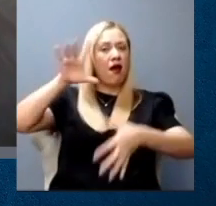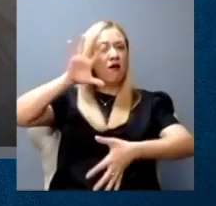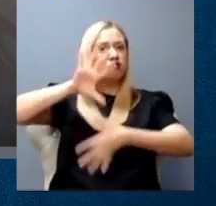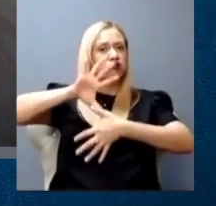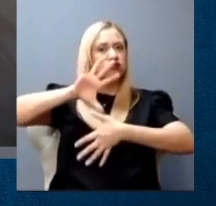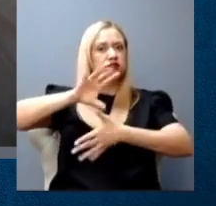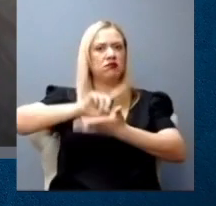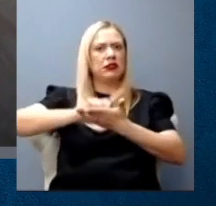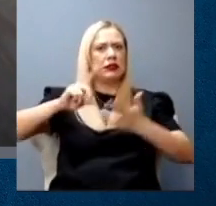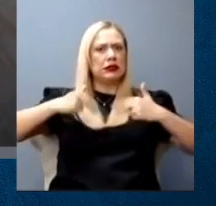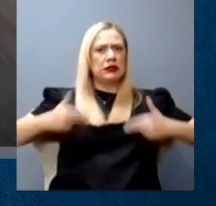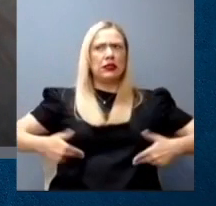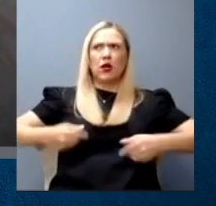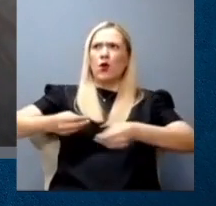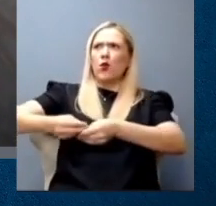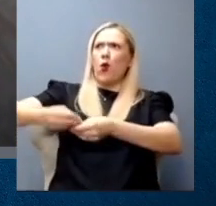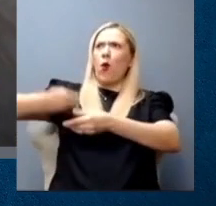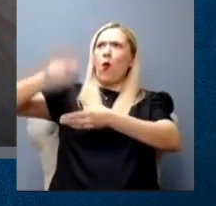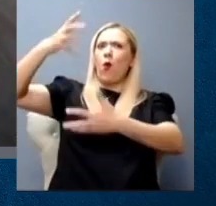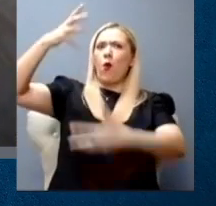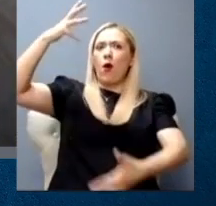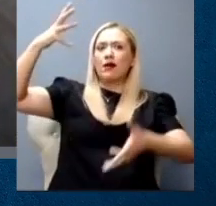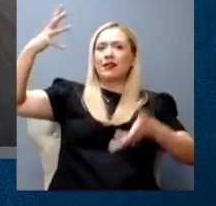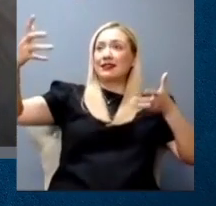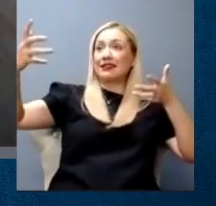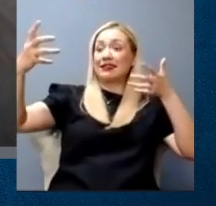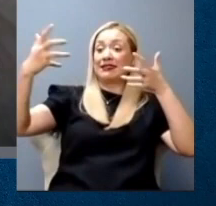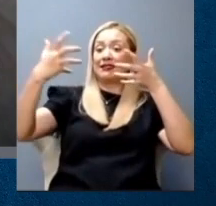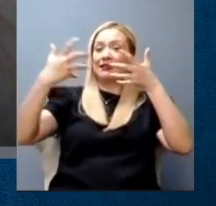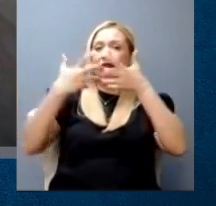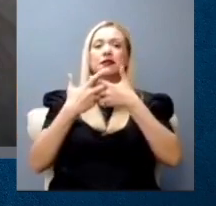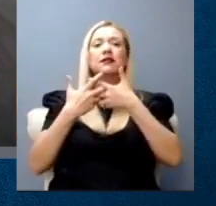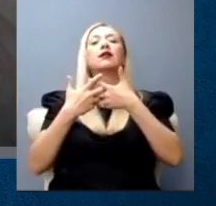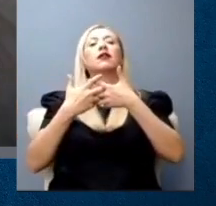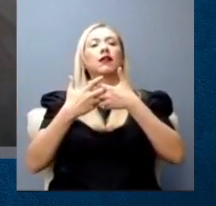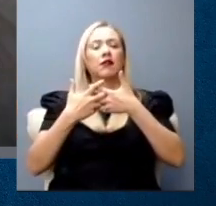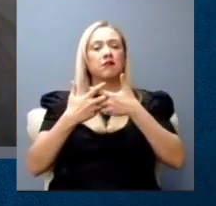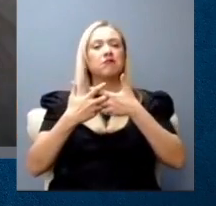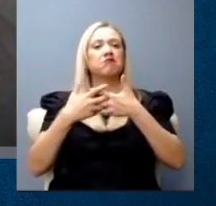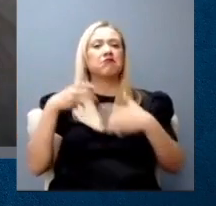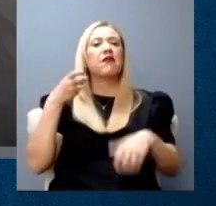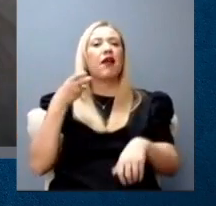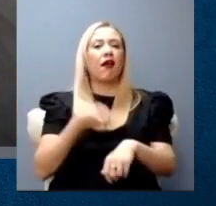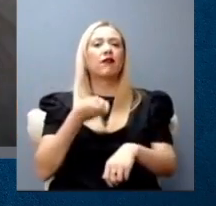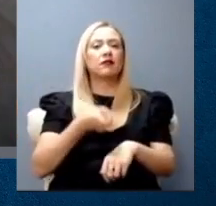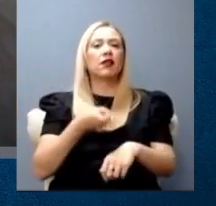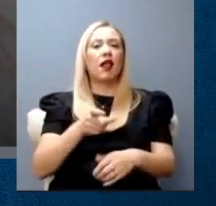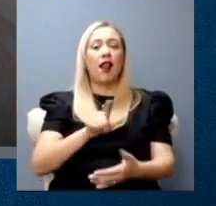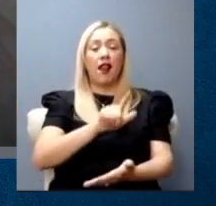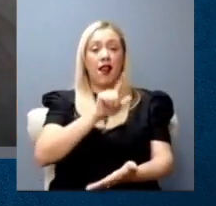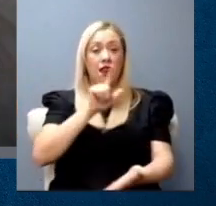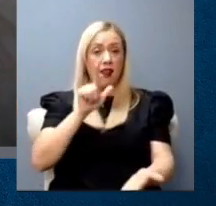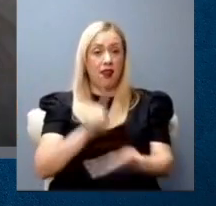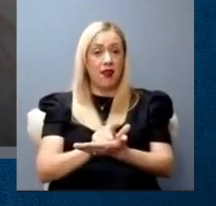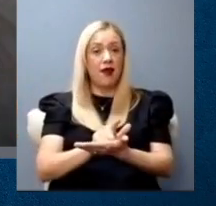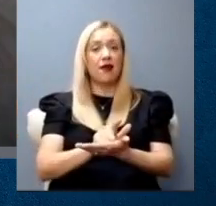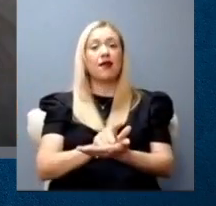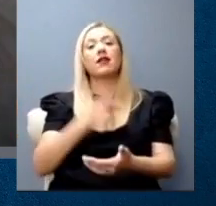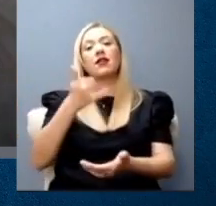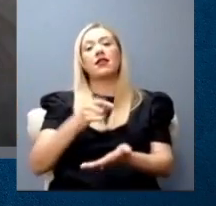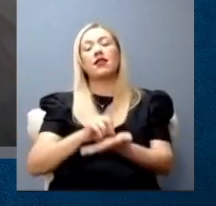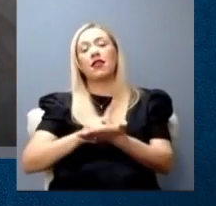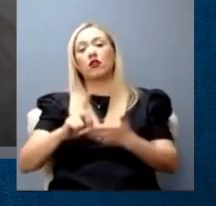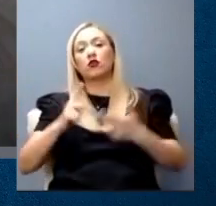de derechos humanos nos da, nos ha permitido también que los derechos humanos, que el